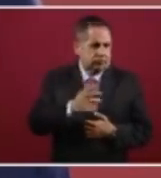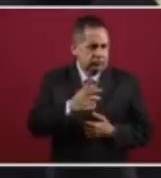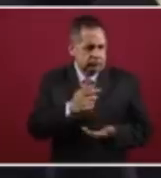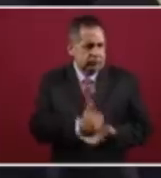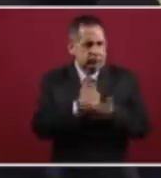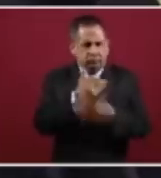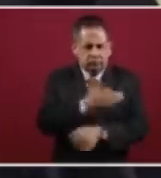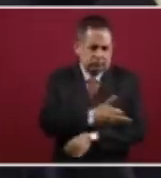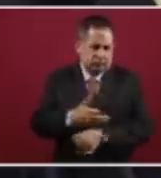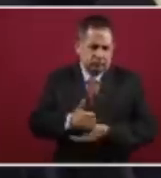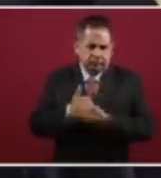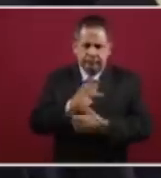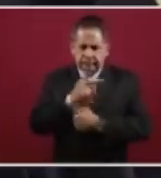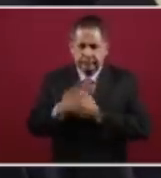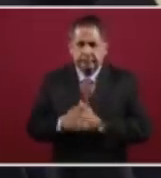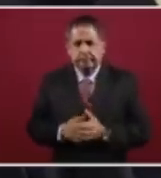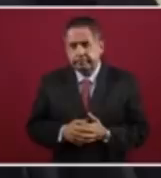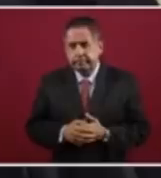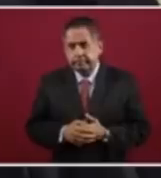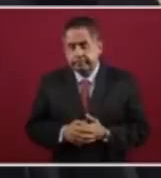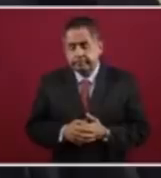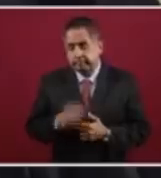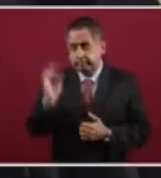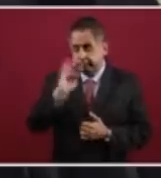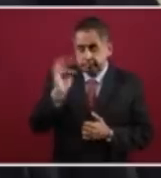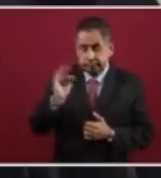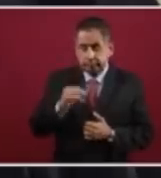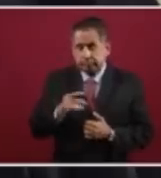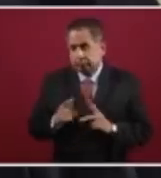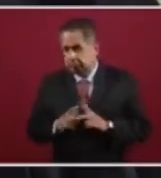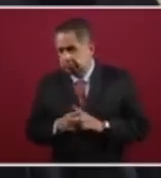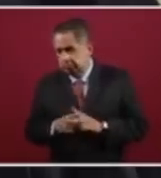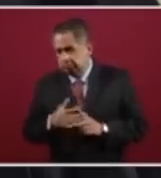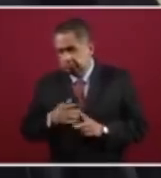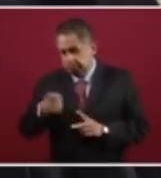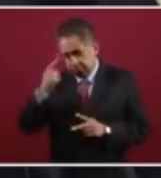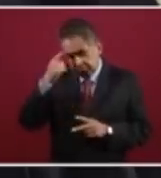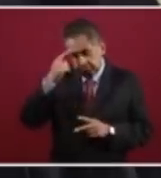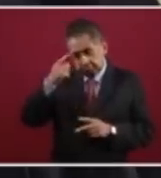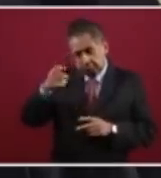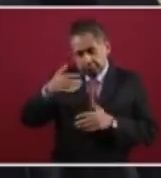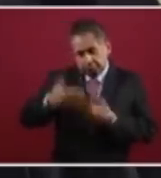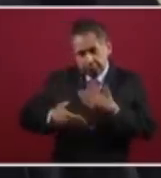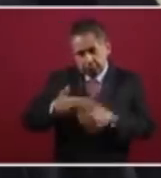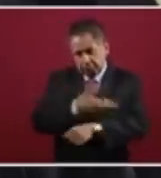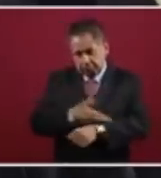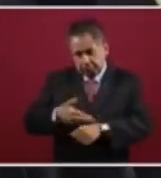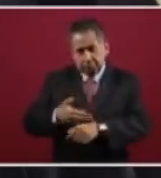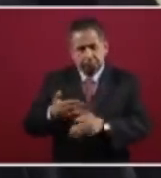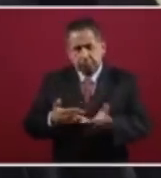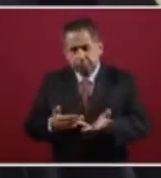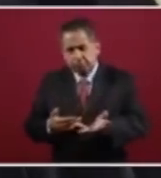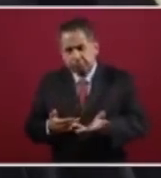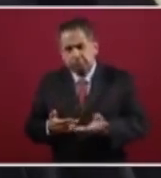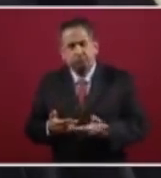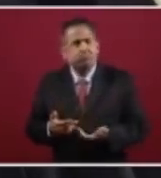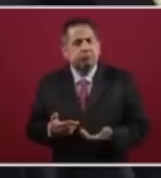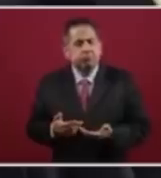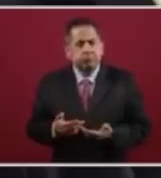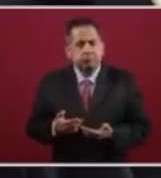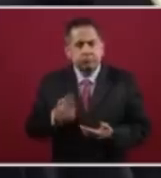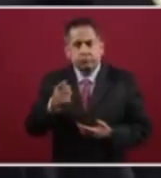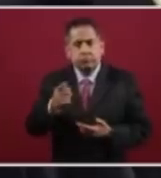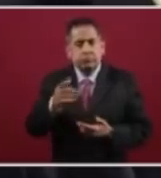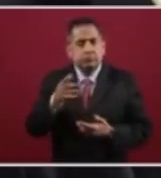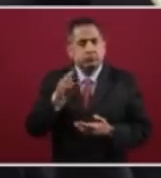país. Bueno, de cumplirse todos los pronósticos, todo lo que usted plantea como presidente, pues usted pasará